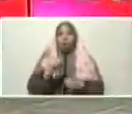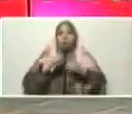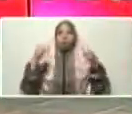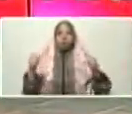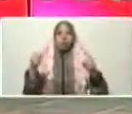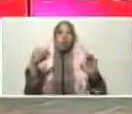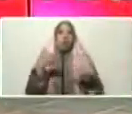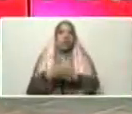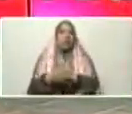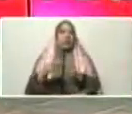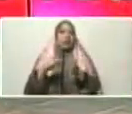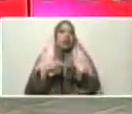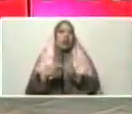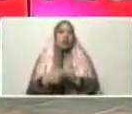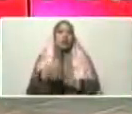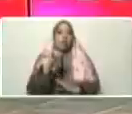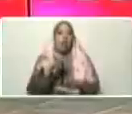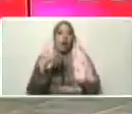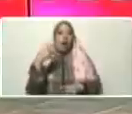como veo